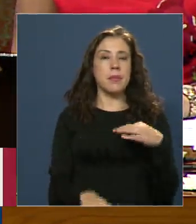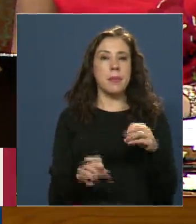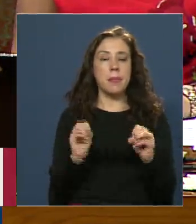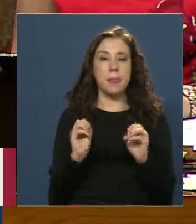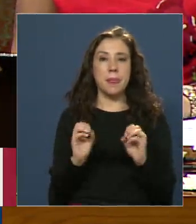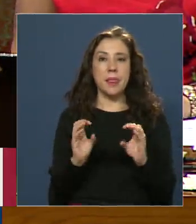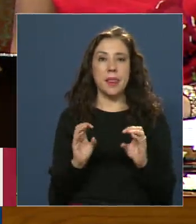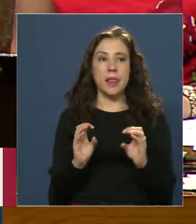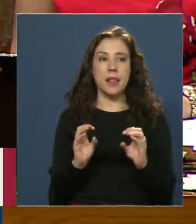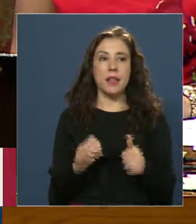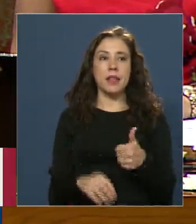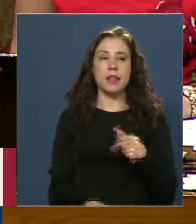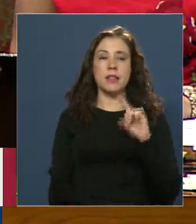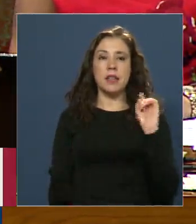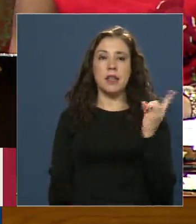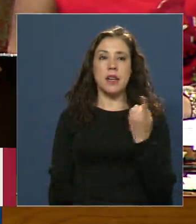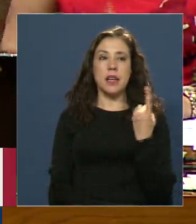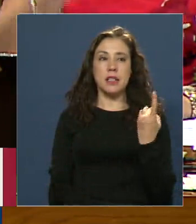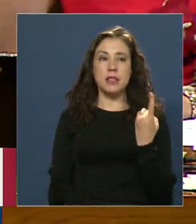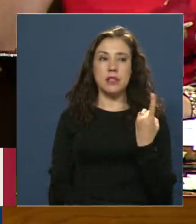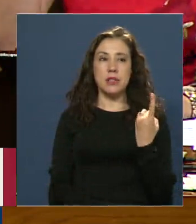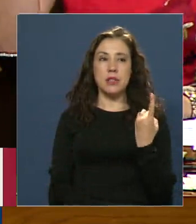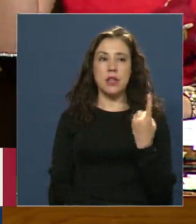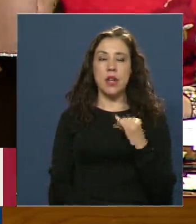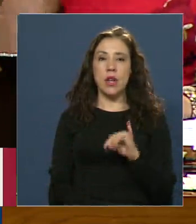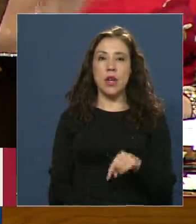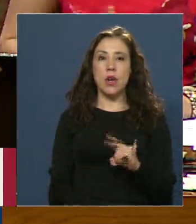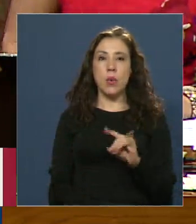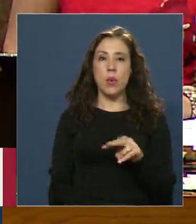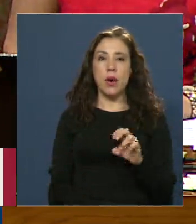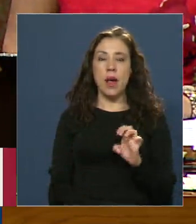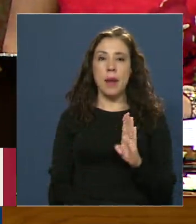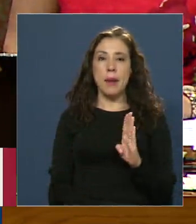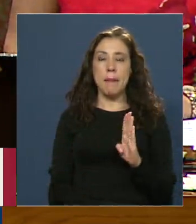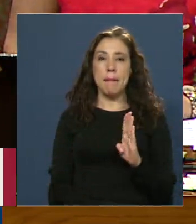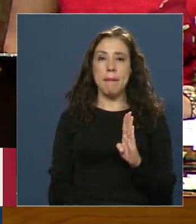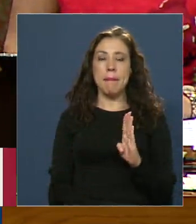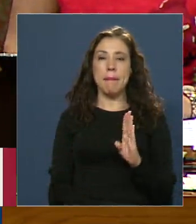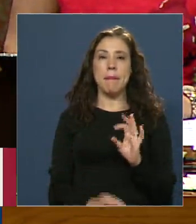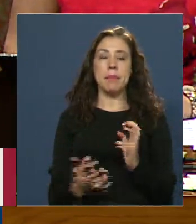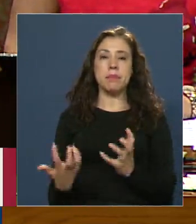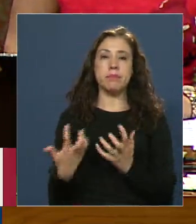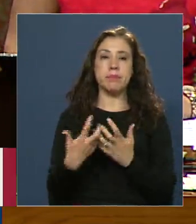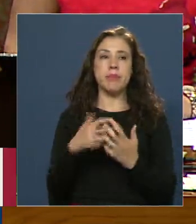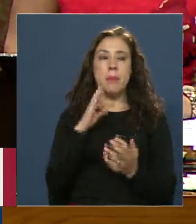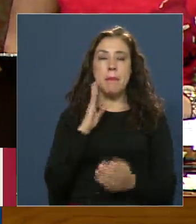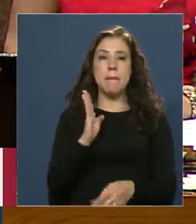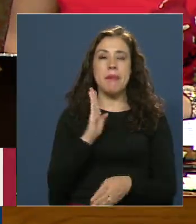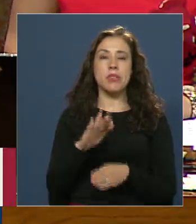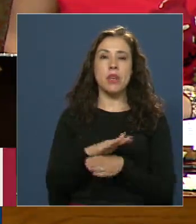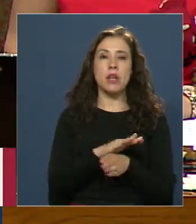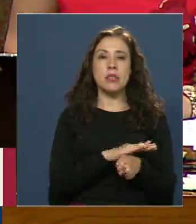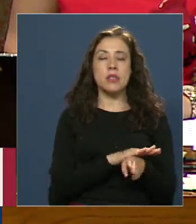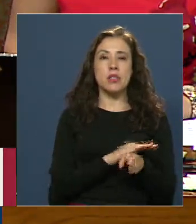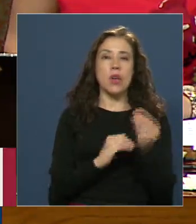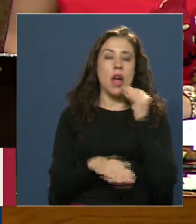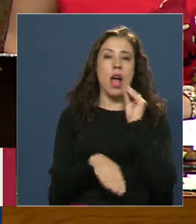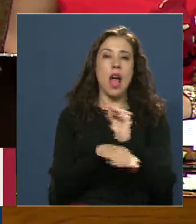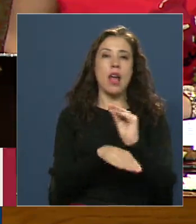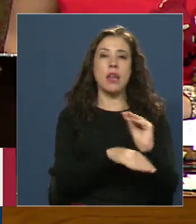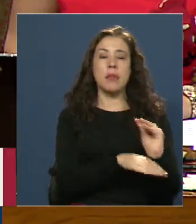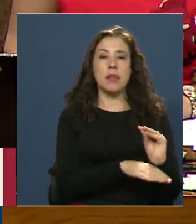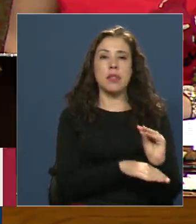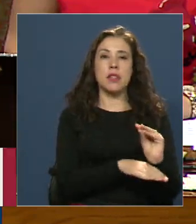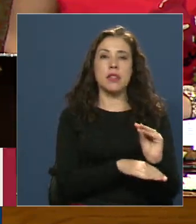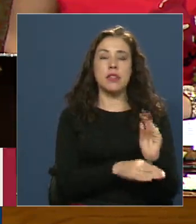Educación y al director nacional de la UNAEB para que se homologuen los beneficios de acceso a alimentación que tienen